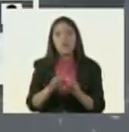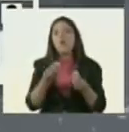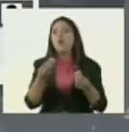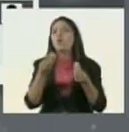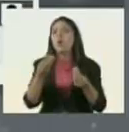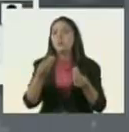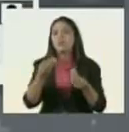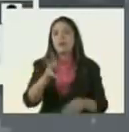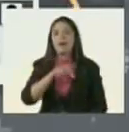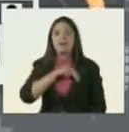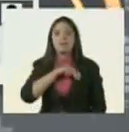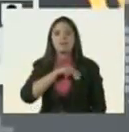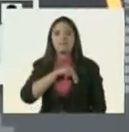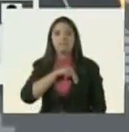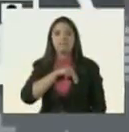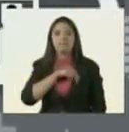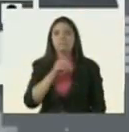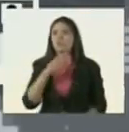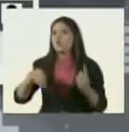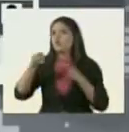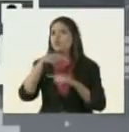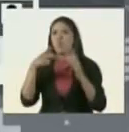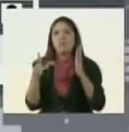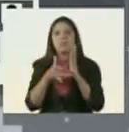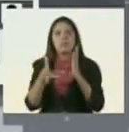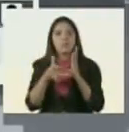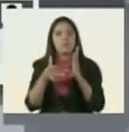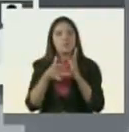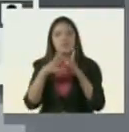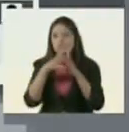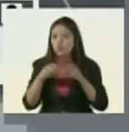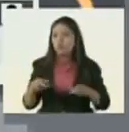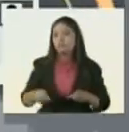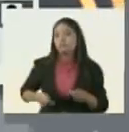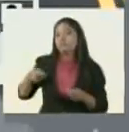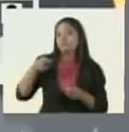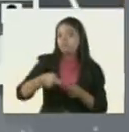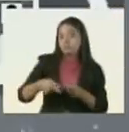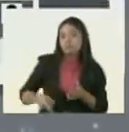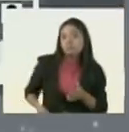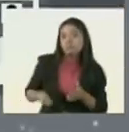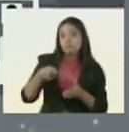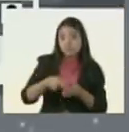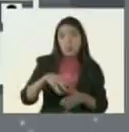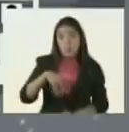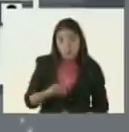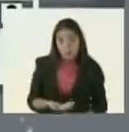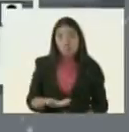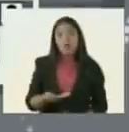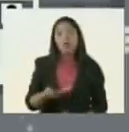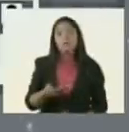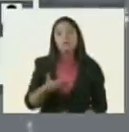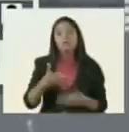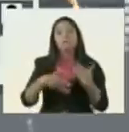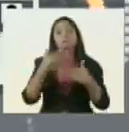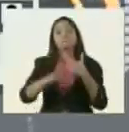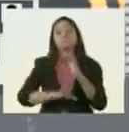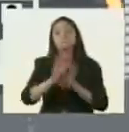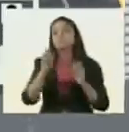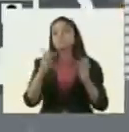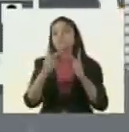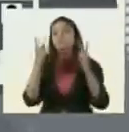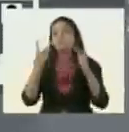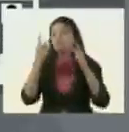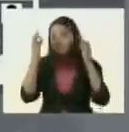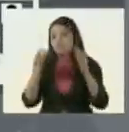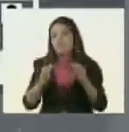patria. Toda esta tecnología, toda esta inversión, para que podamos ir avanzando en la victoria